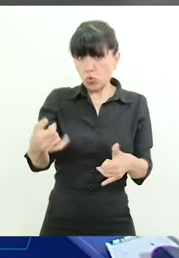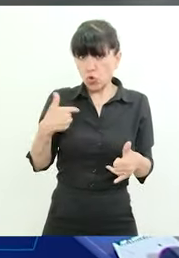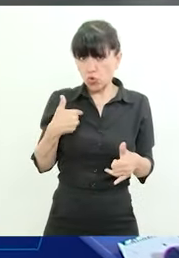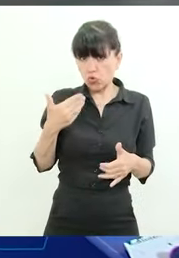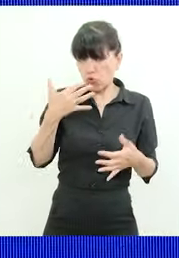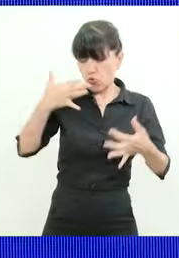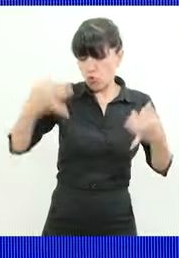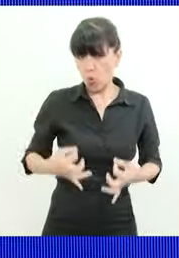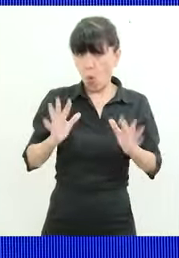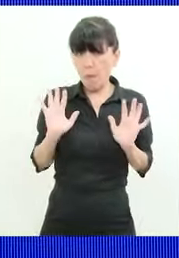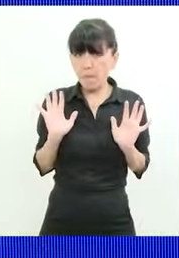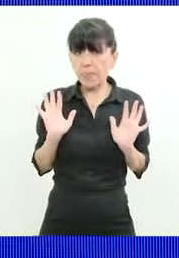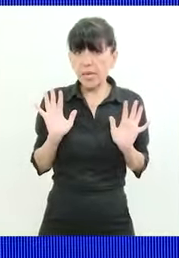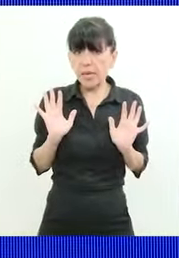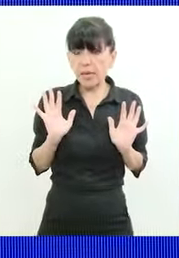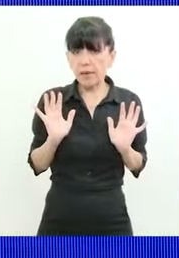sí